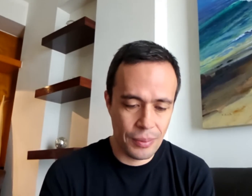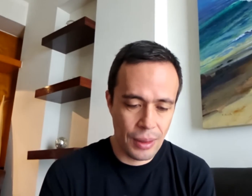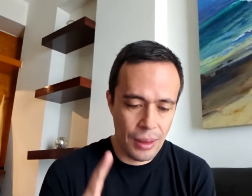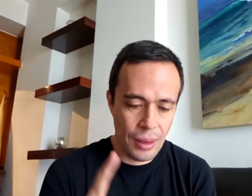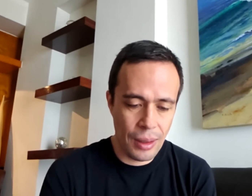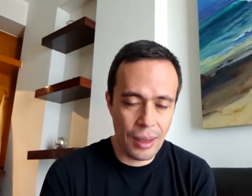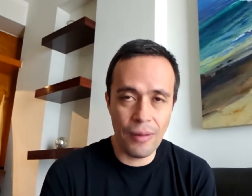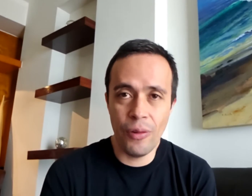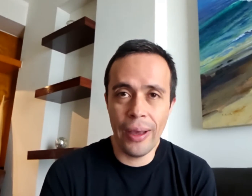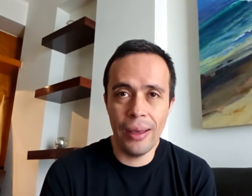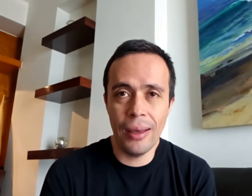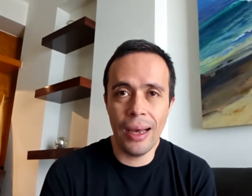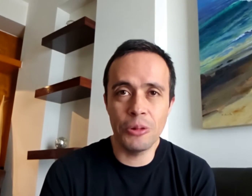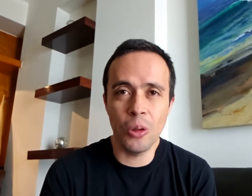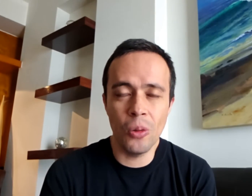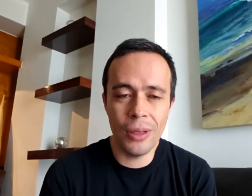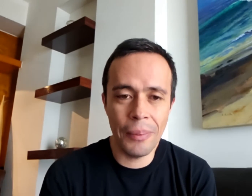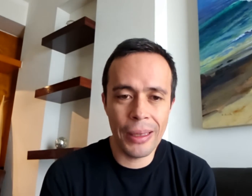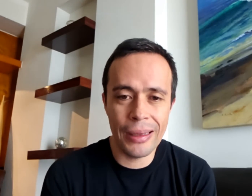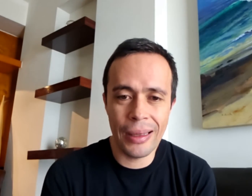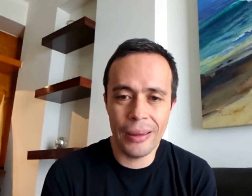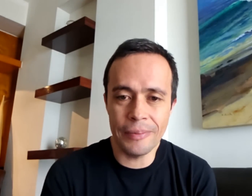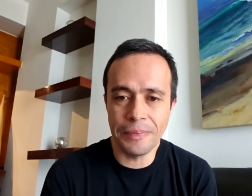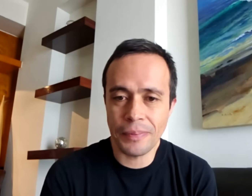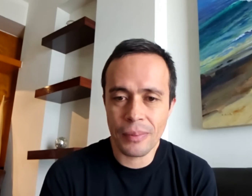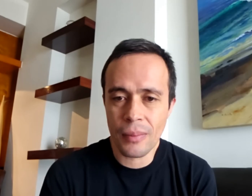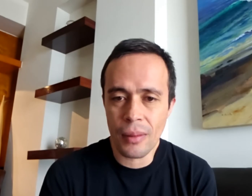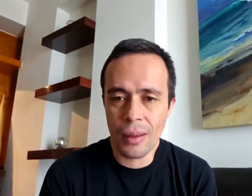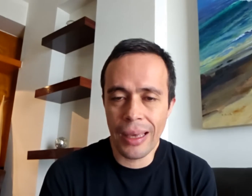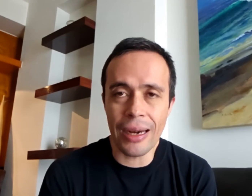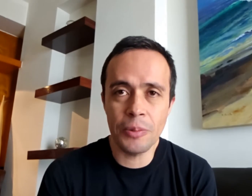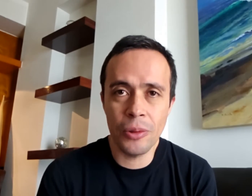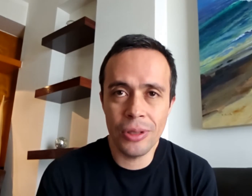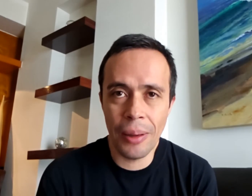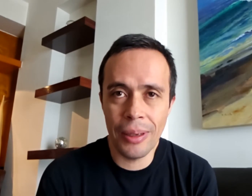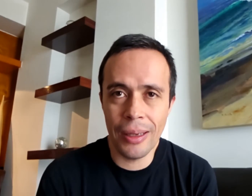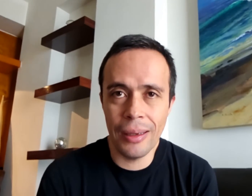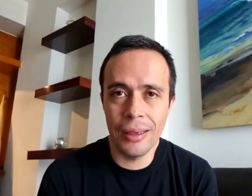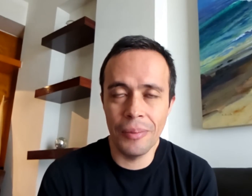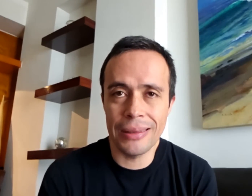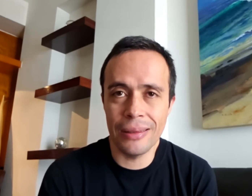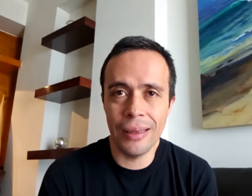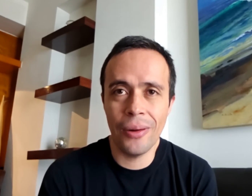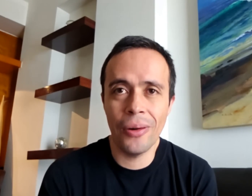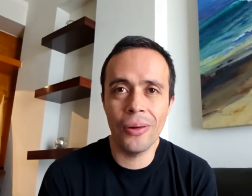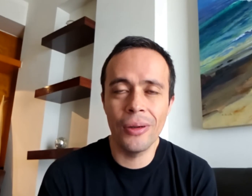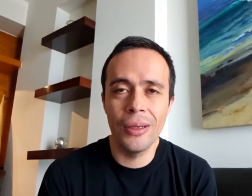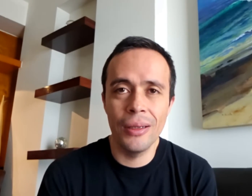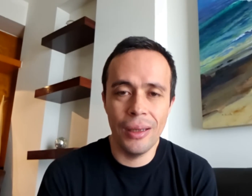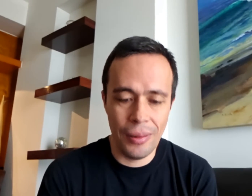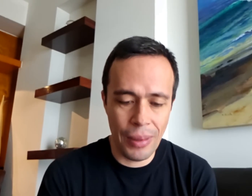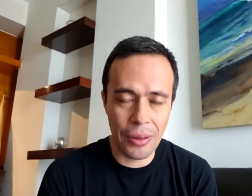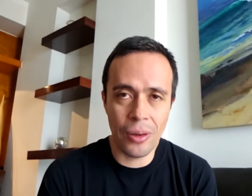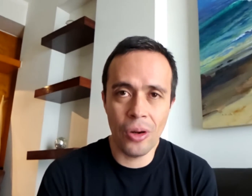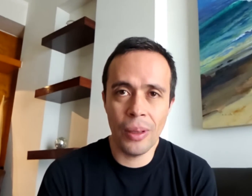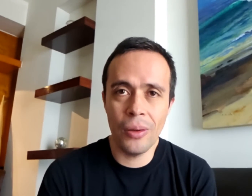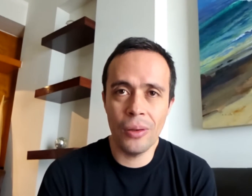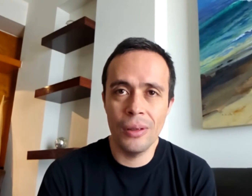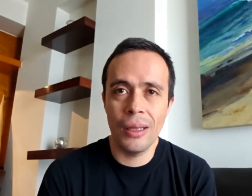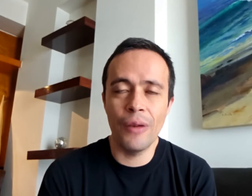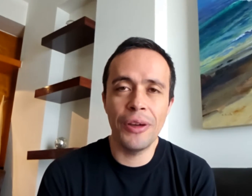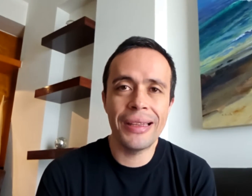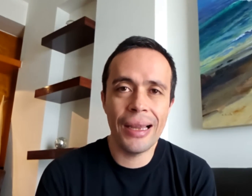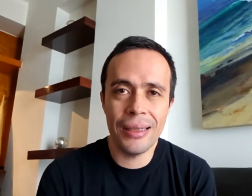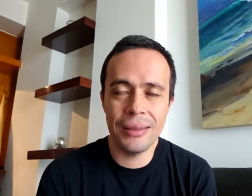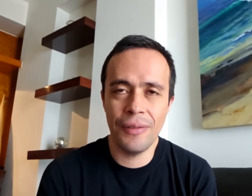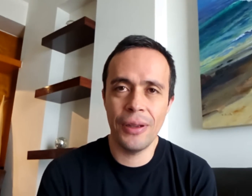autoritario, que fue absolutamente irresponsable en el manejo